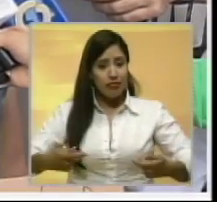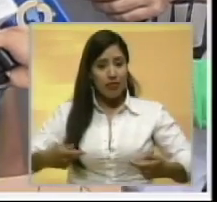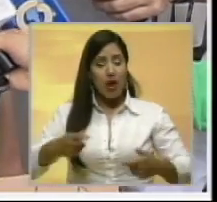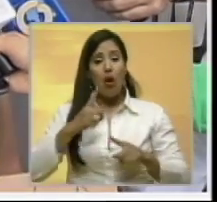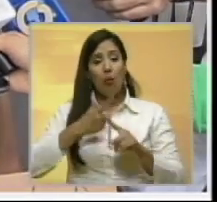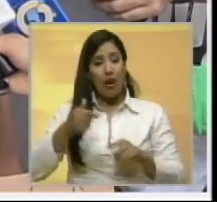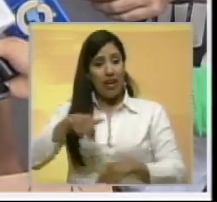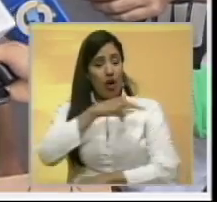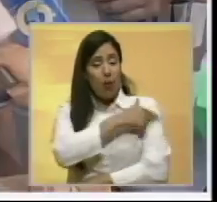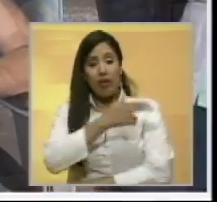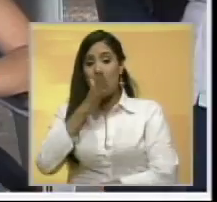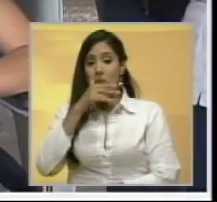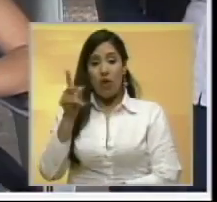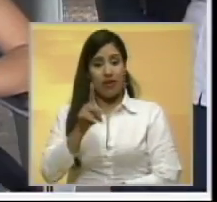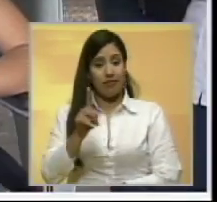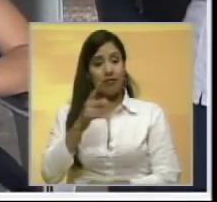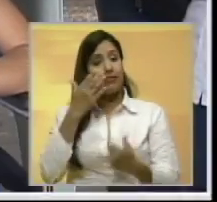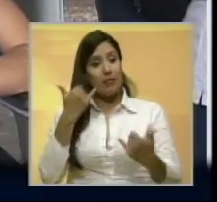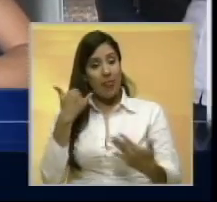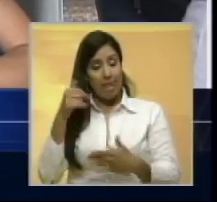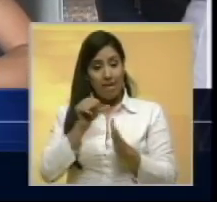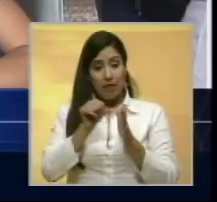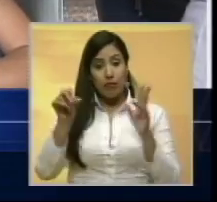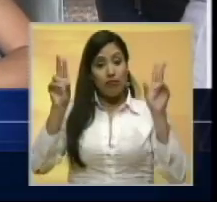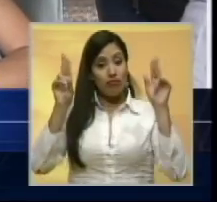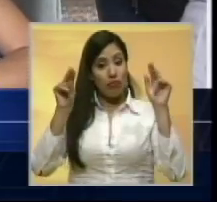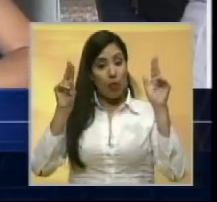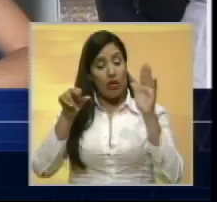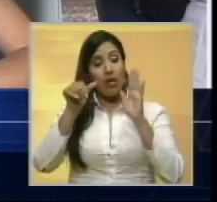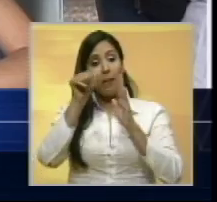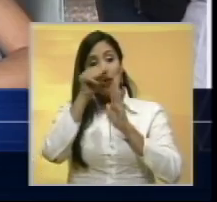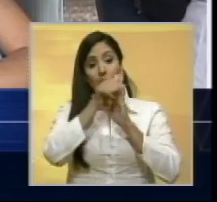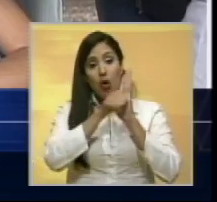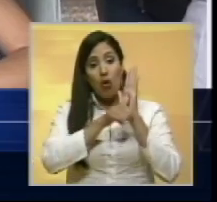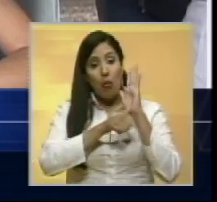en el hospital no hay. Esta semana nos iban a operar en